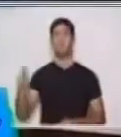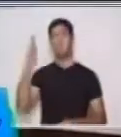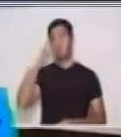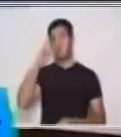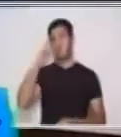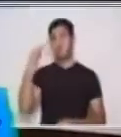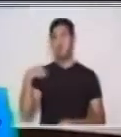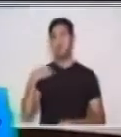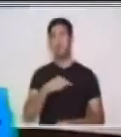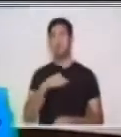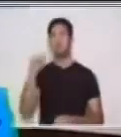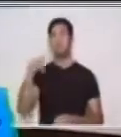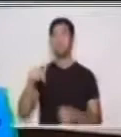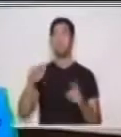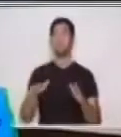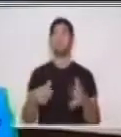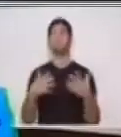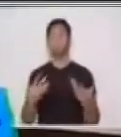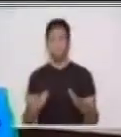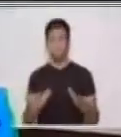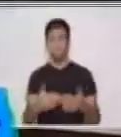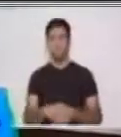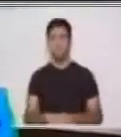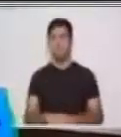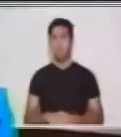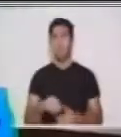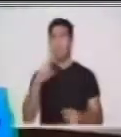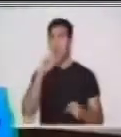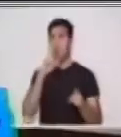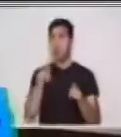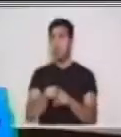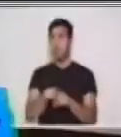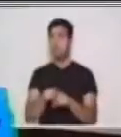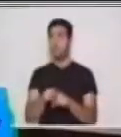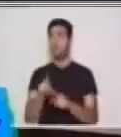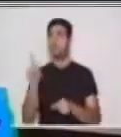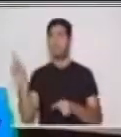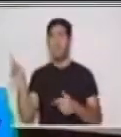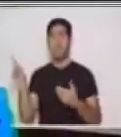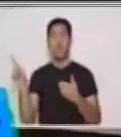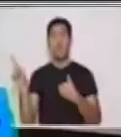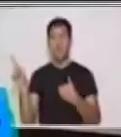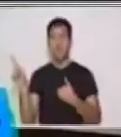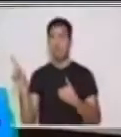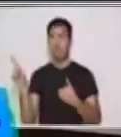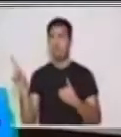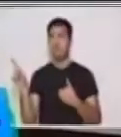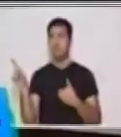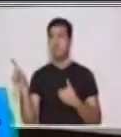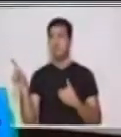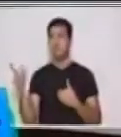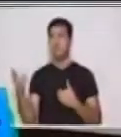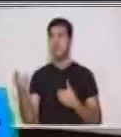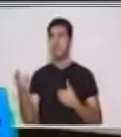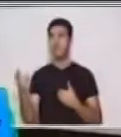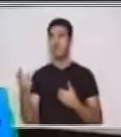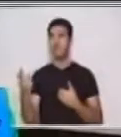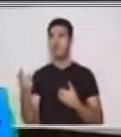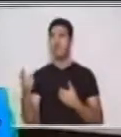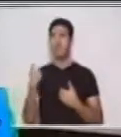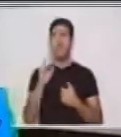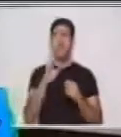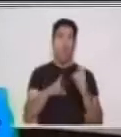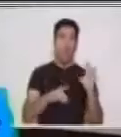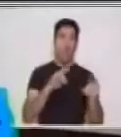también que un prisma rectangular también tiene ciertas partes que es